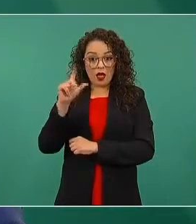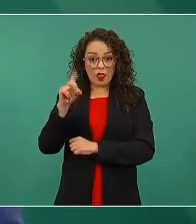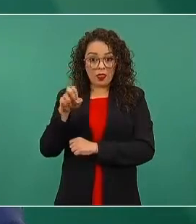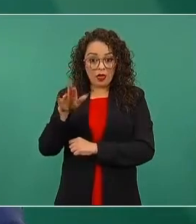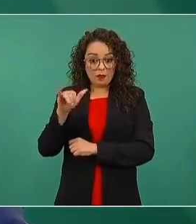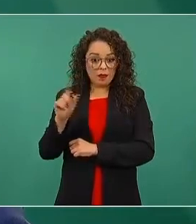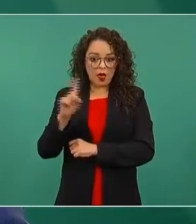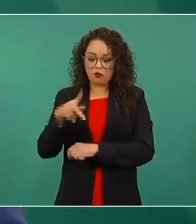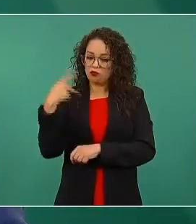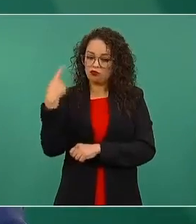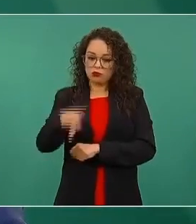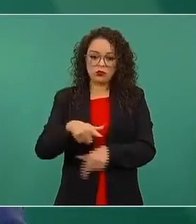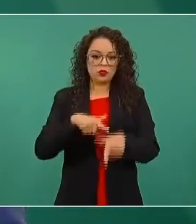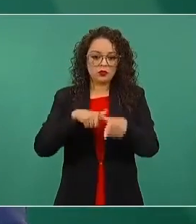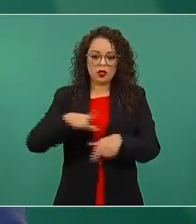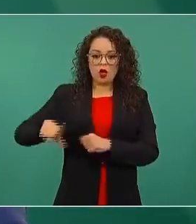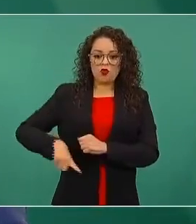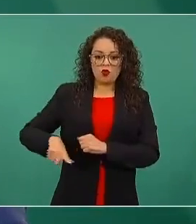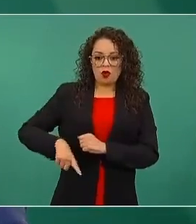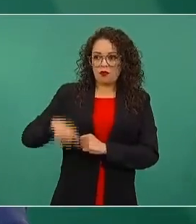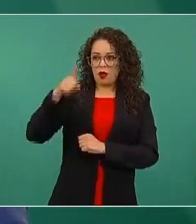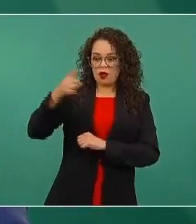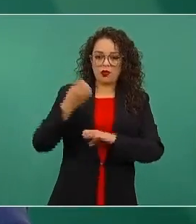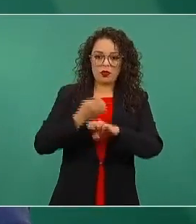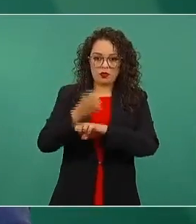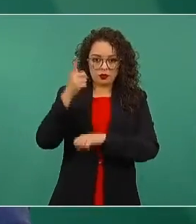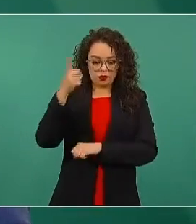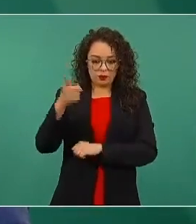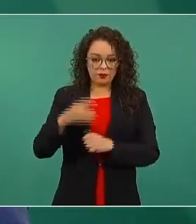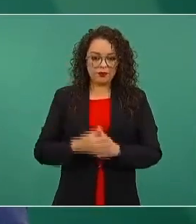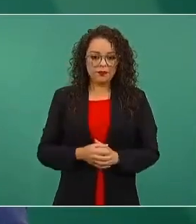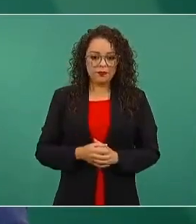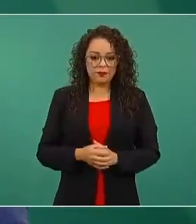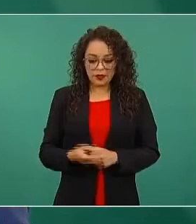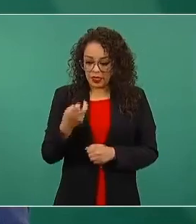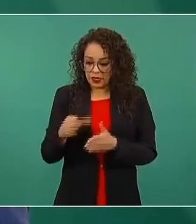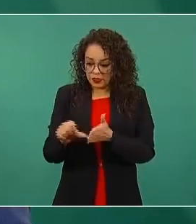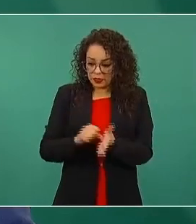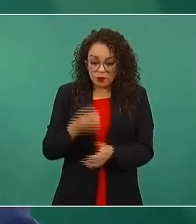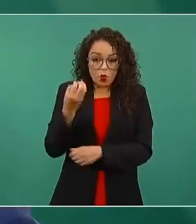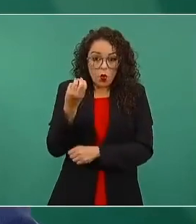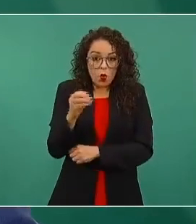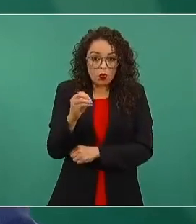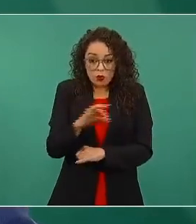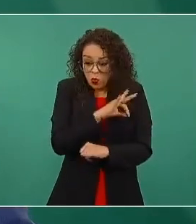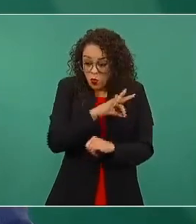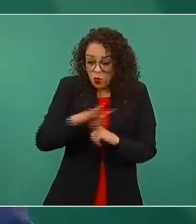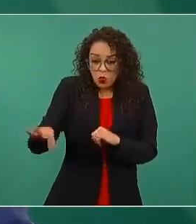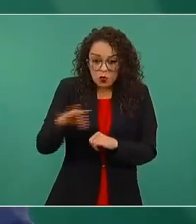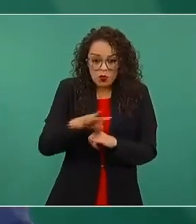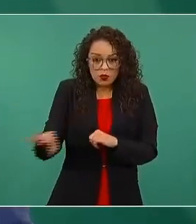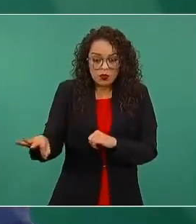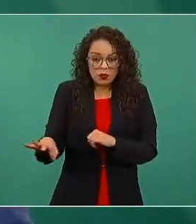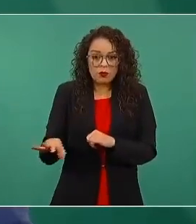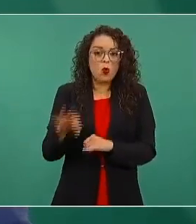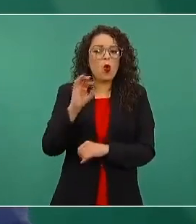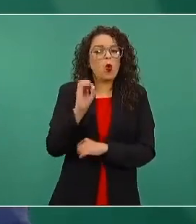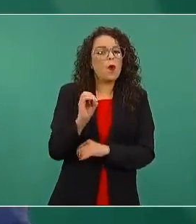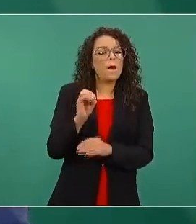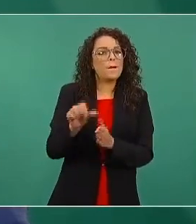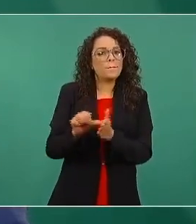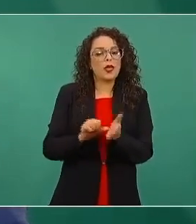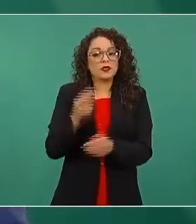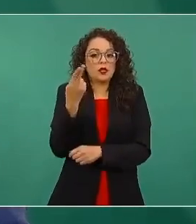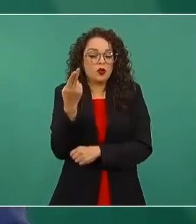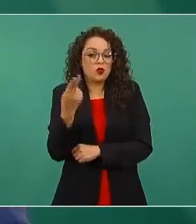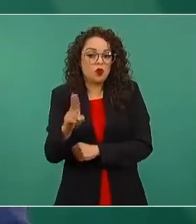del gobierno estatal, y hoy en día, al término de este mes, en octubre, y a más tardar en el mes de noviembre,